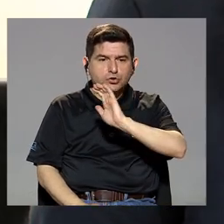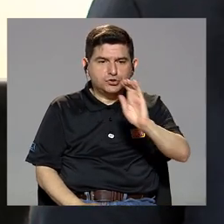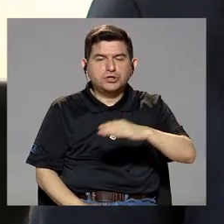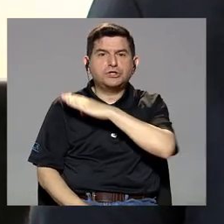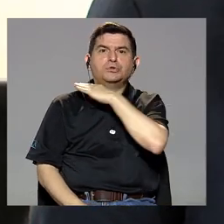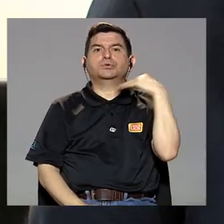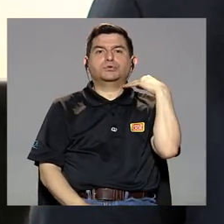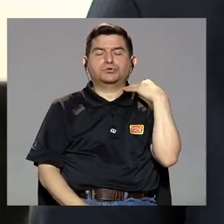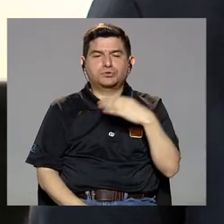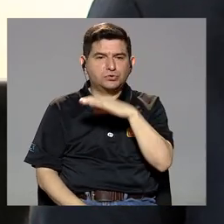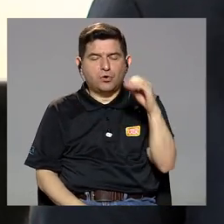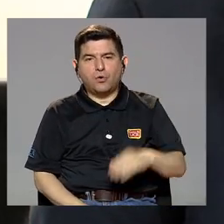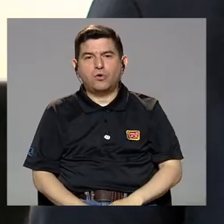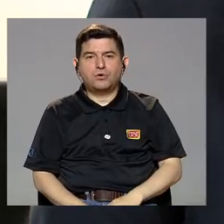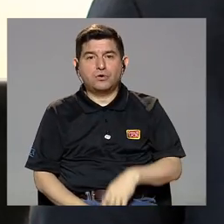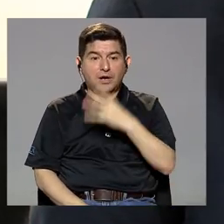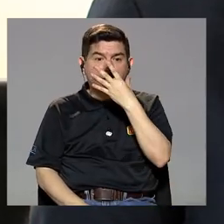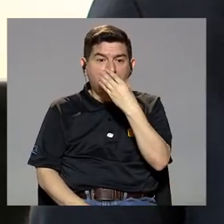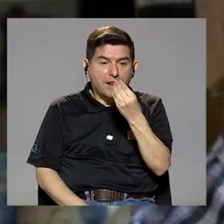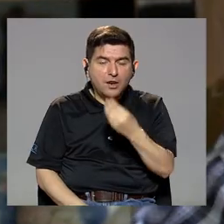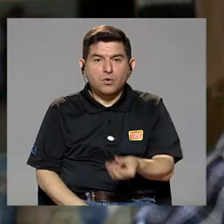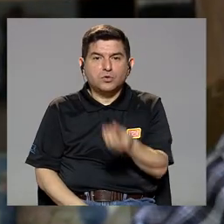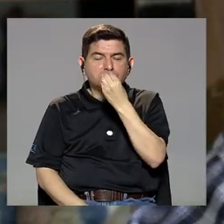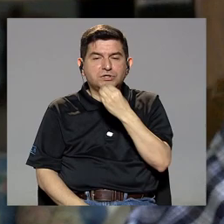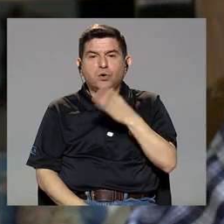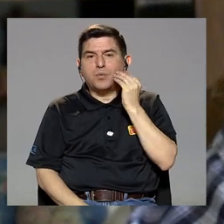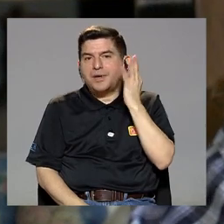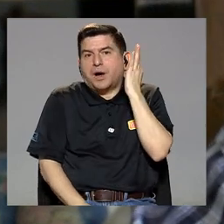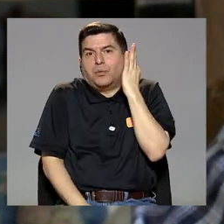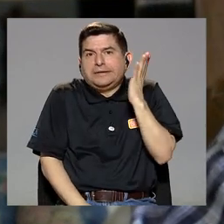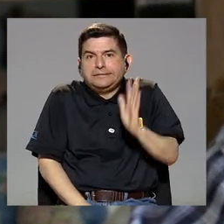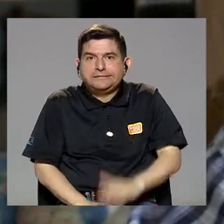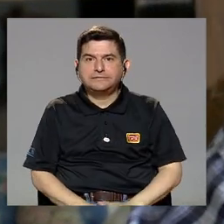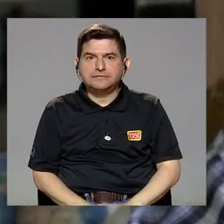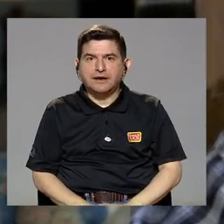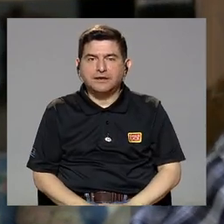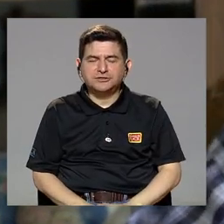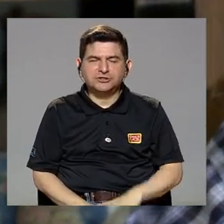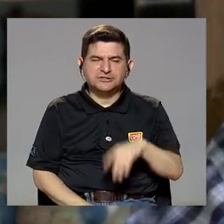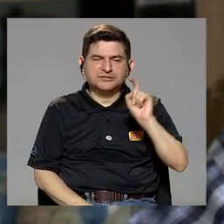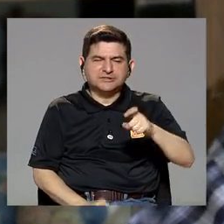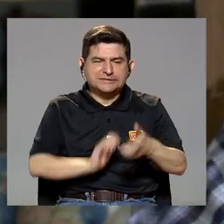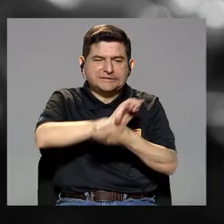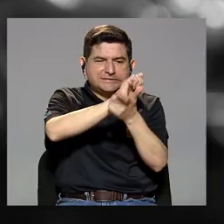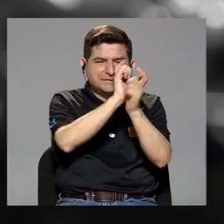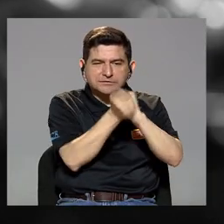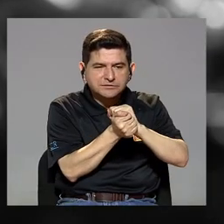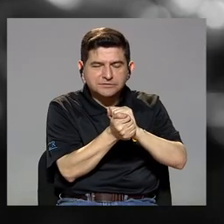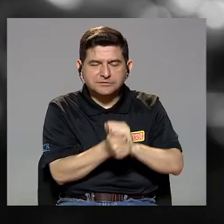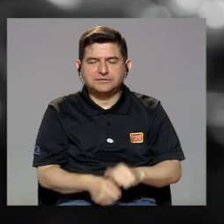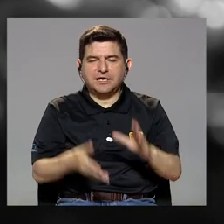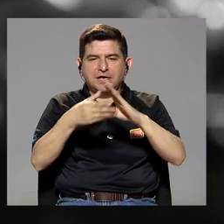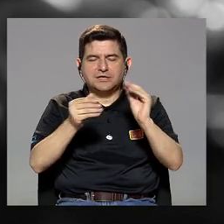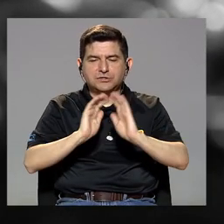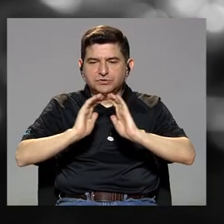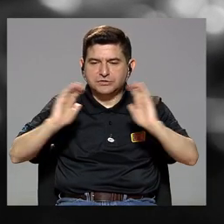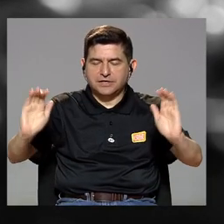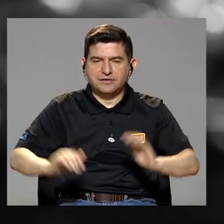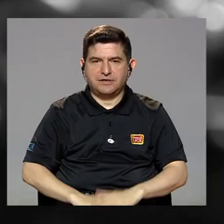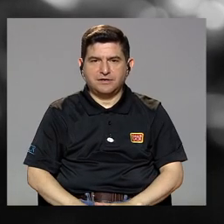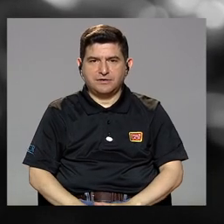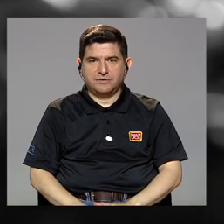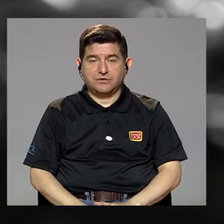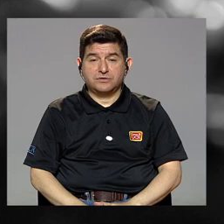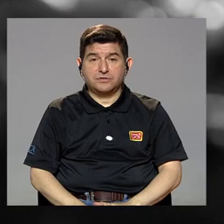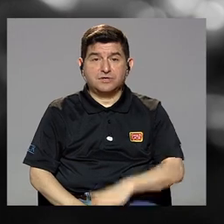comía a la abuelita entonces había con mucha sal un poco lo encuentro para niños y para niños porque